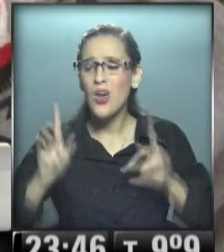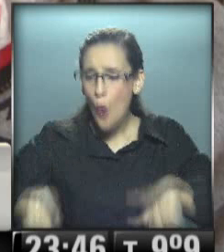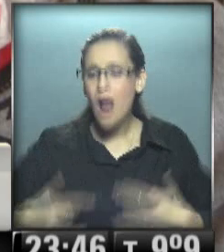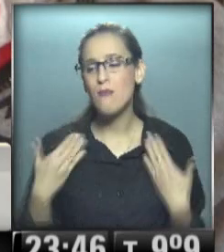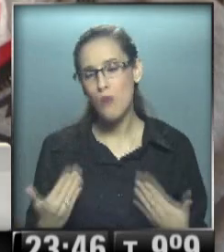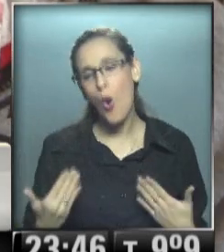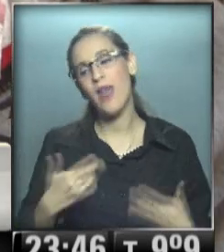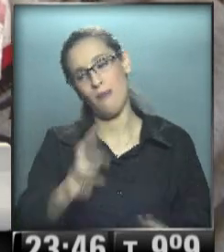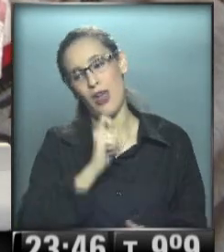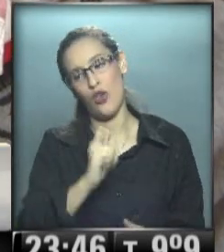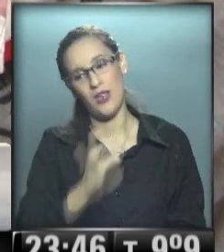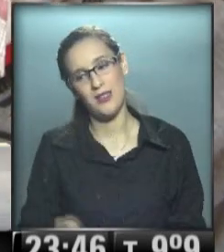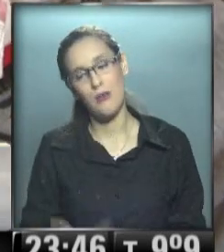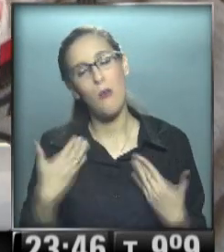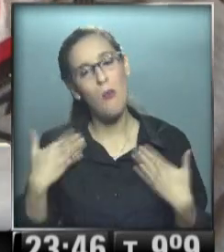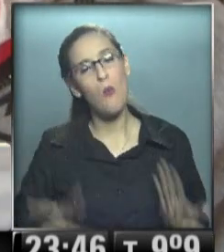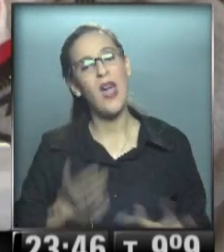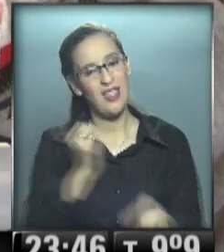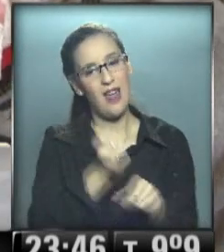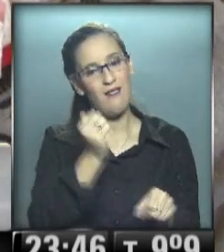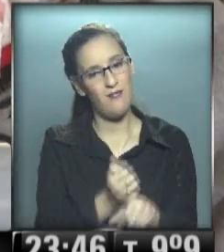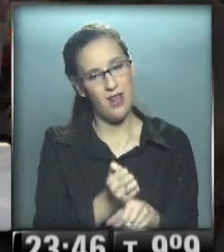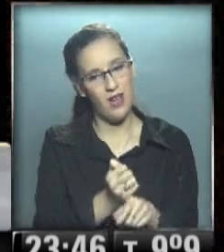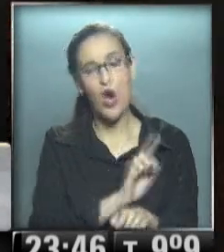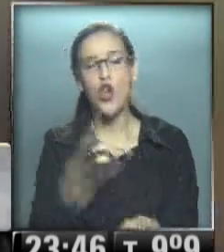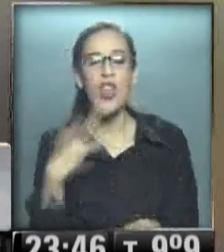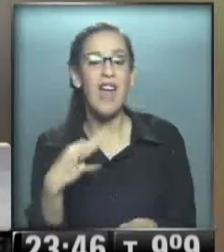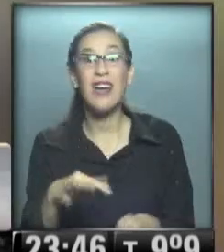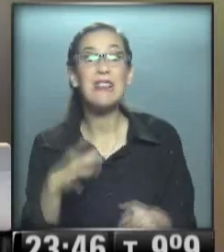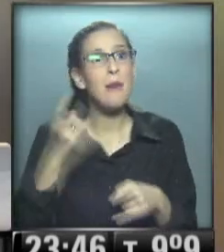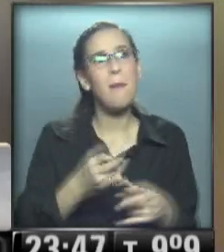no siempre hay que esperar que se den las mejores condiciones para ejercer este oficio.